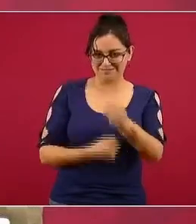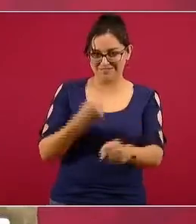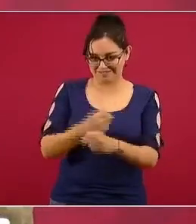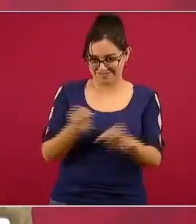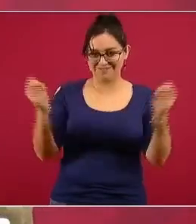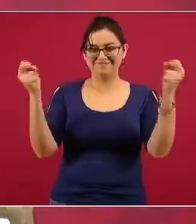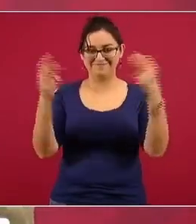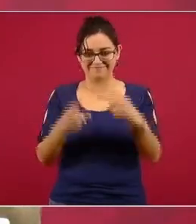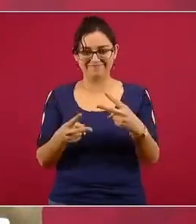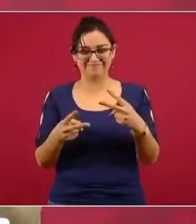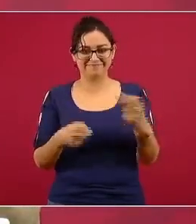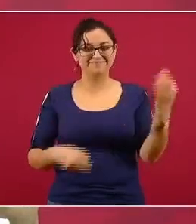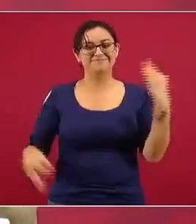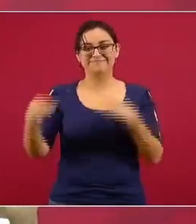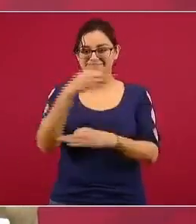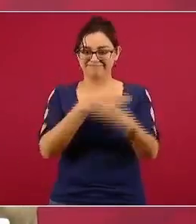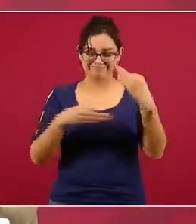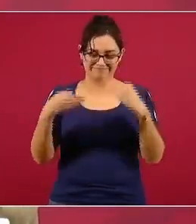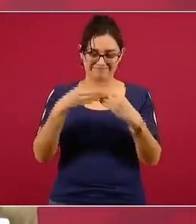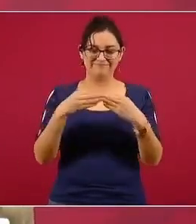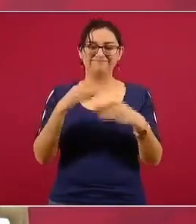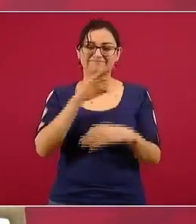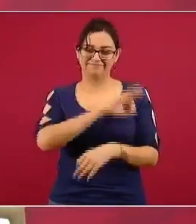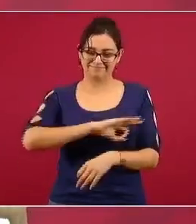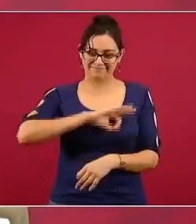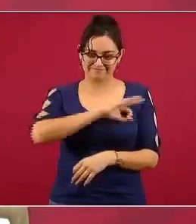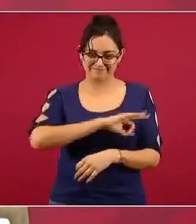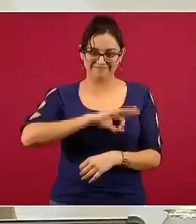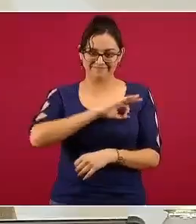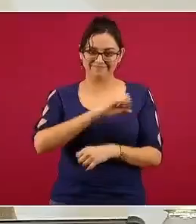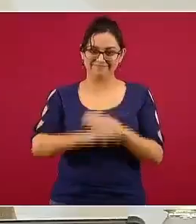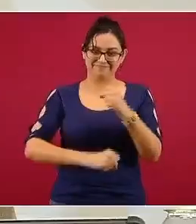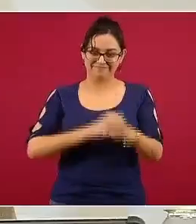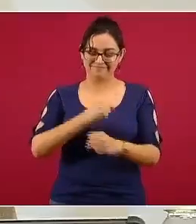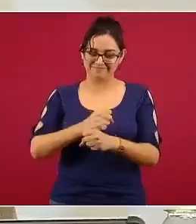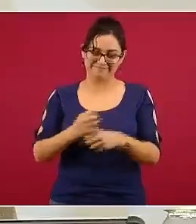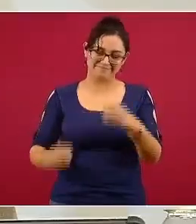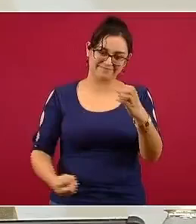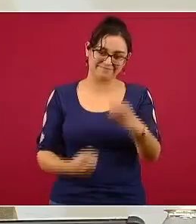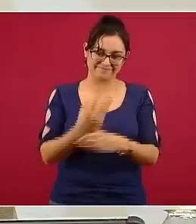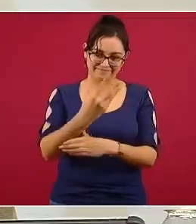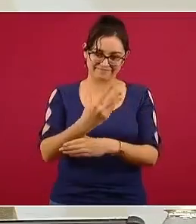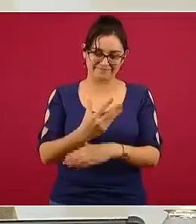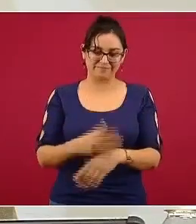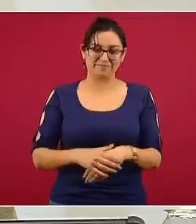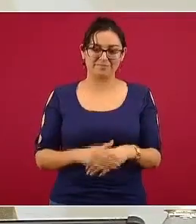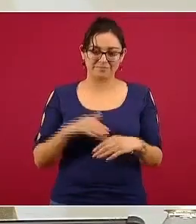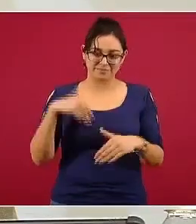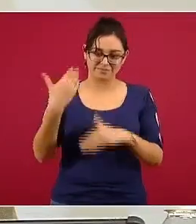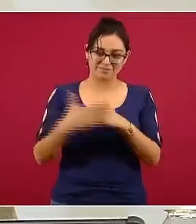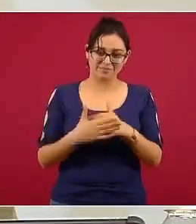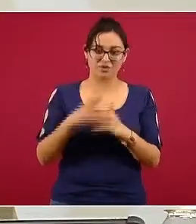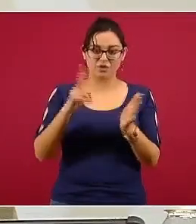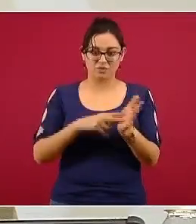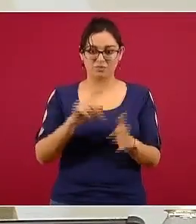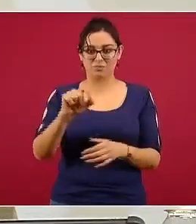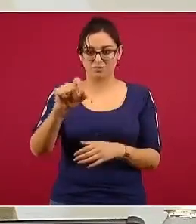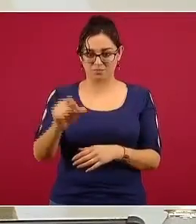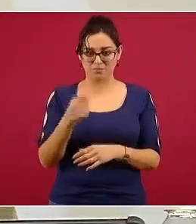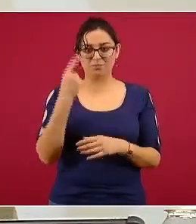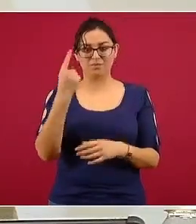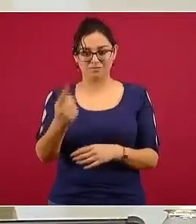Pero bueno, pues todos desde aquí pues también feliz año nuevo y estoy seguro que el próximo año